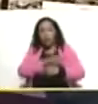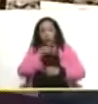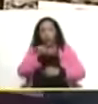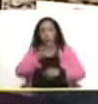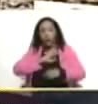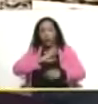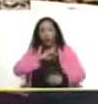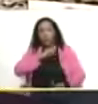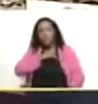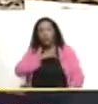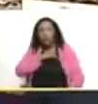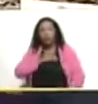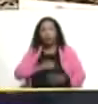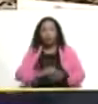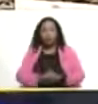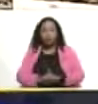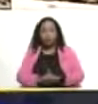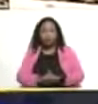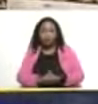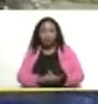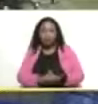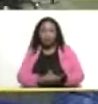moral.